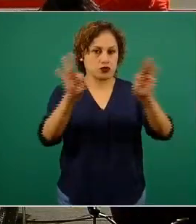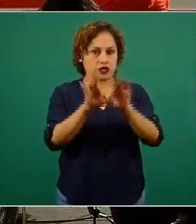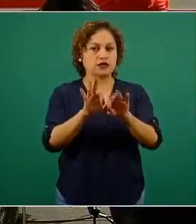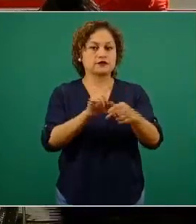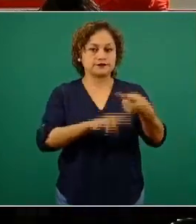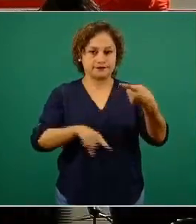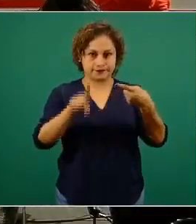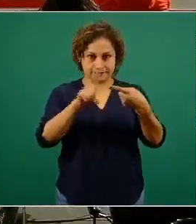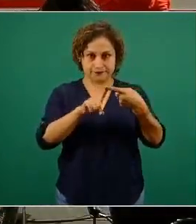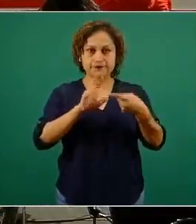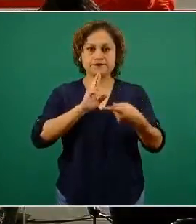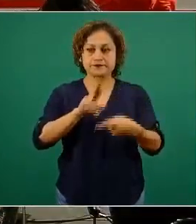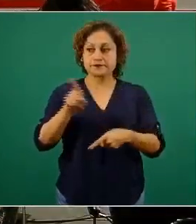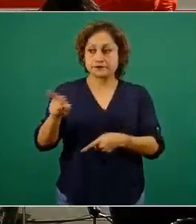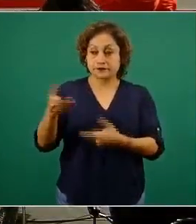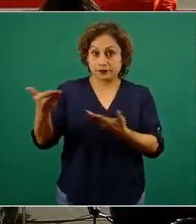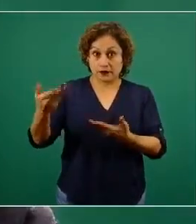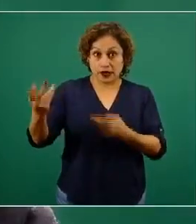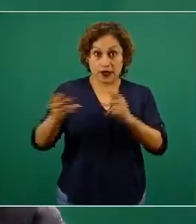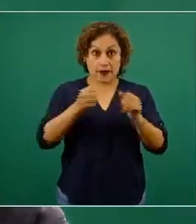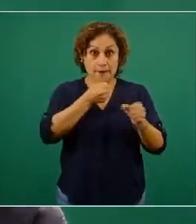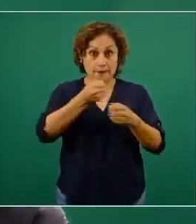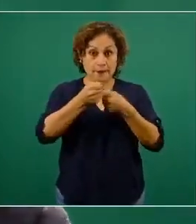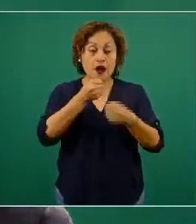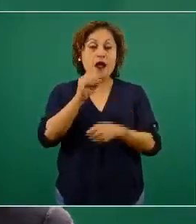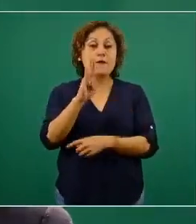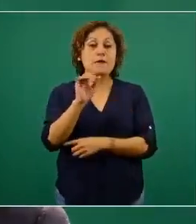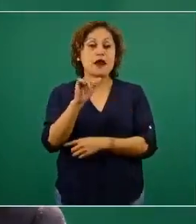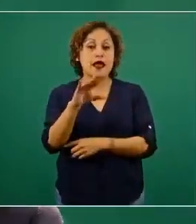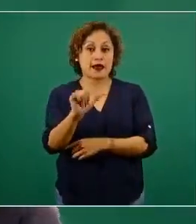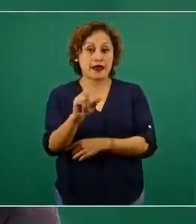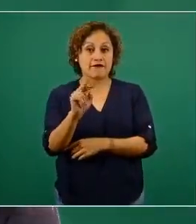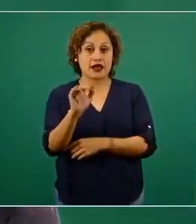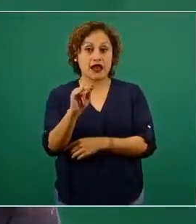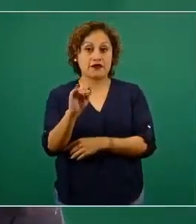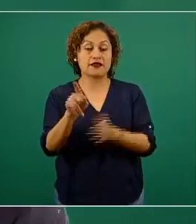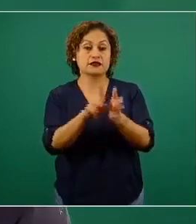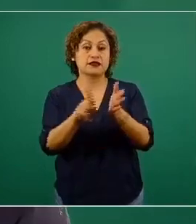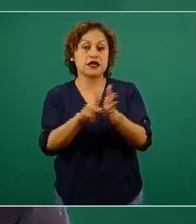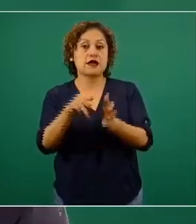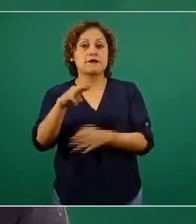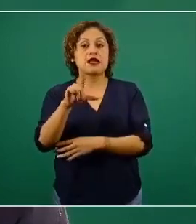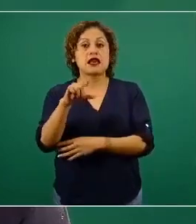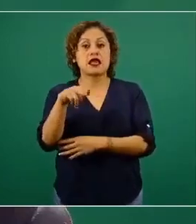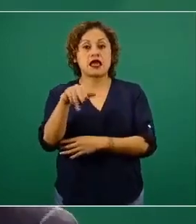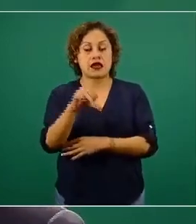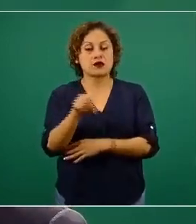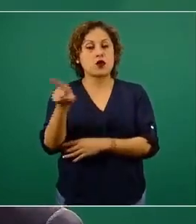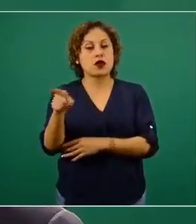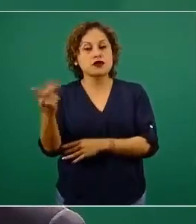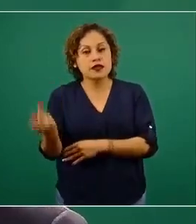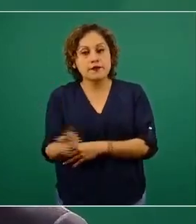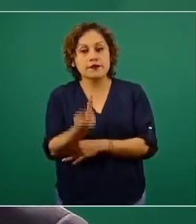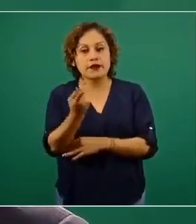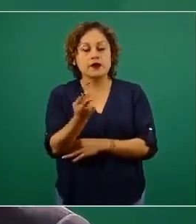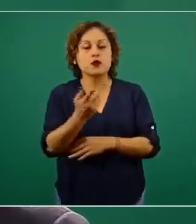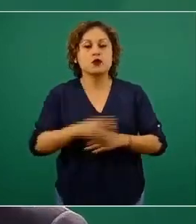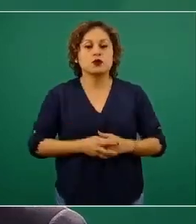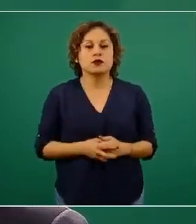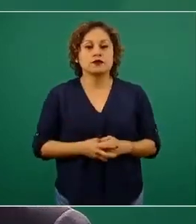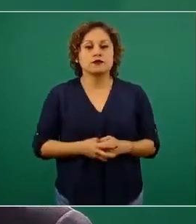y pregunta Blanca Valadez de Milenio es la situación en la que pudiera no